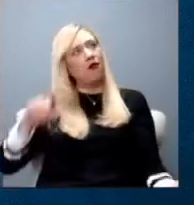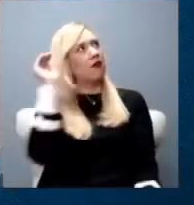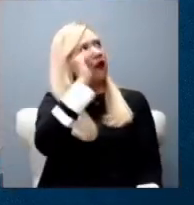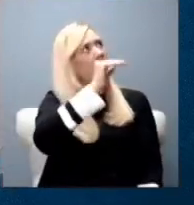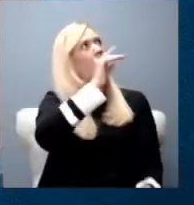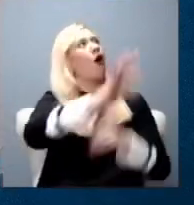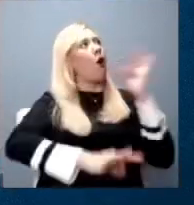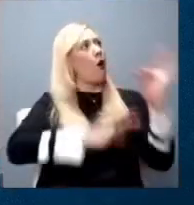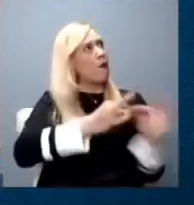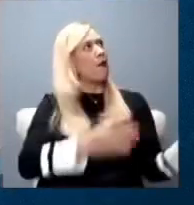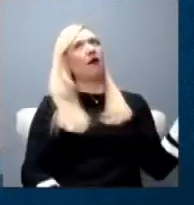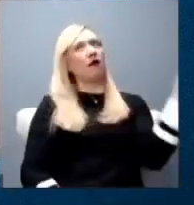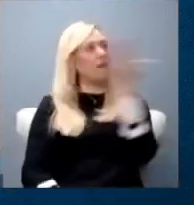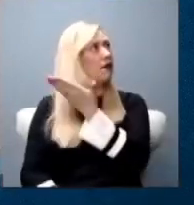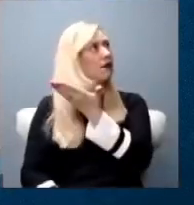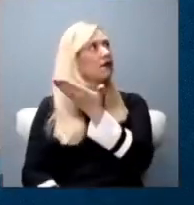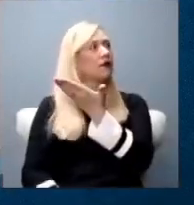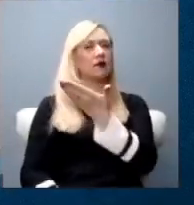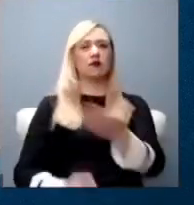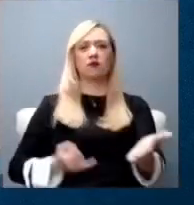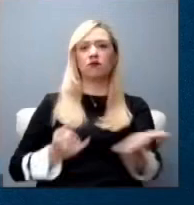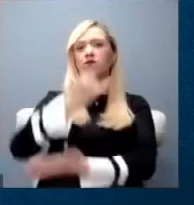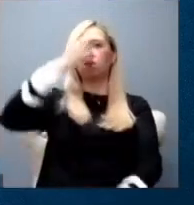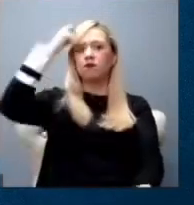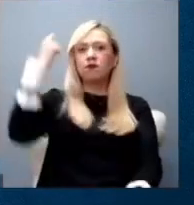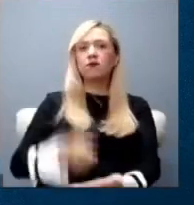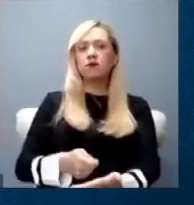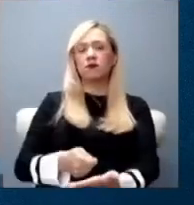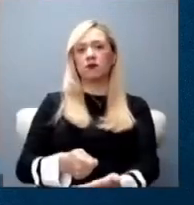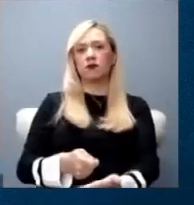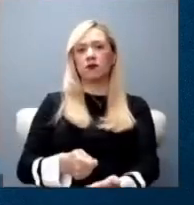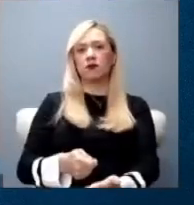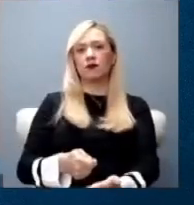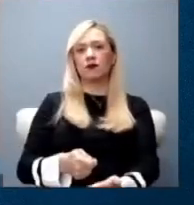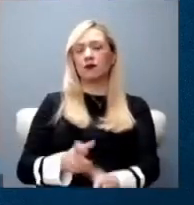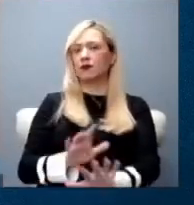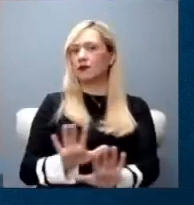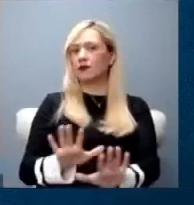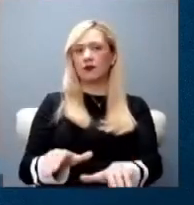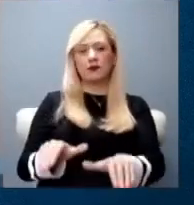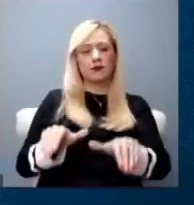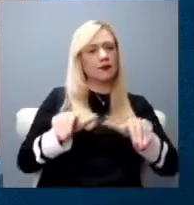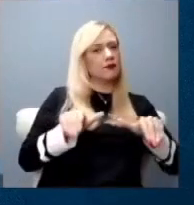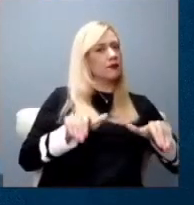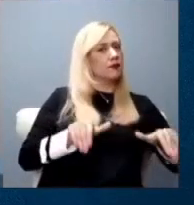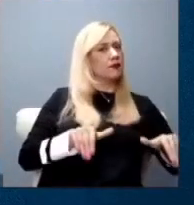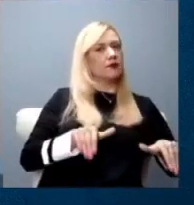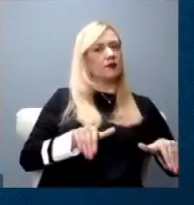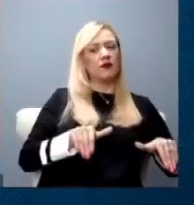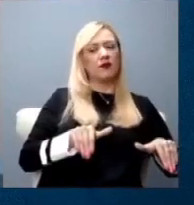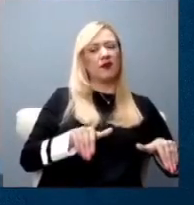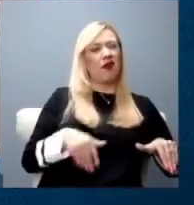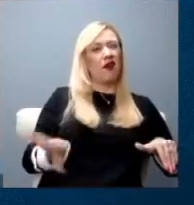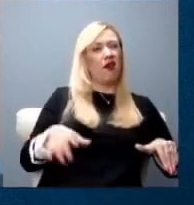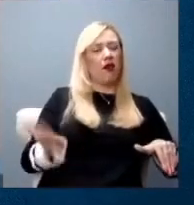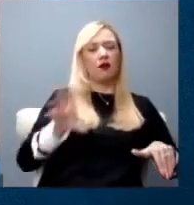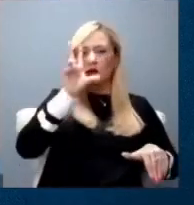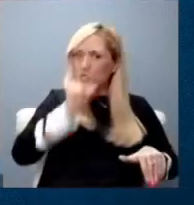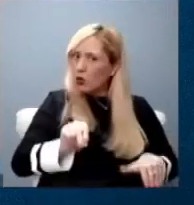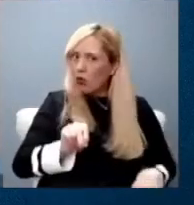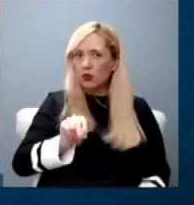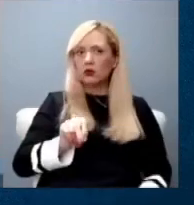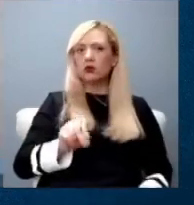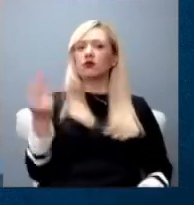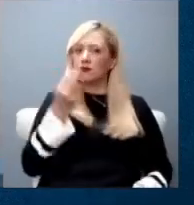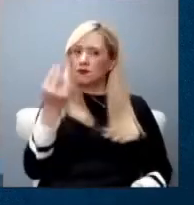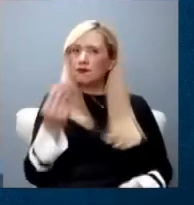cumplan con esas decisiones, que fortalezcan y que se abstengan de realizar prácticas que a veces pueden debilitar. Entonces mi mensaje es para